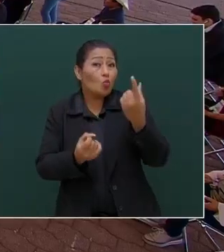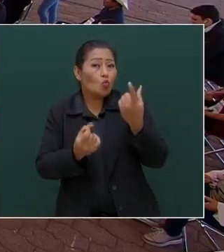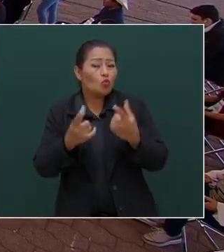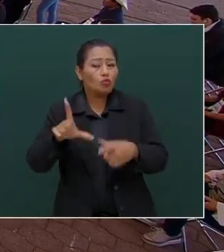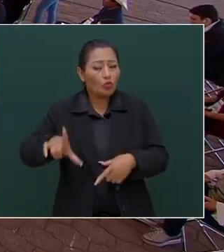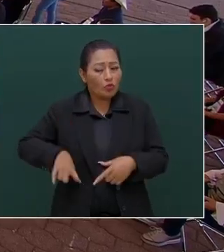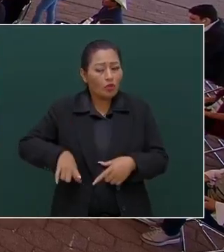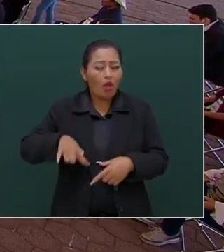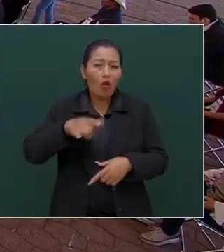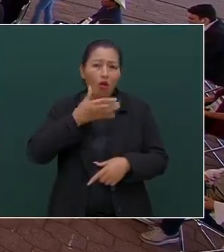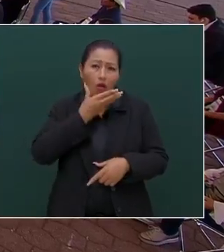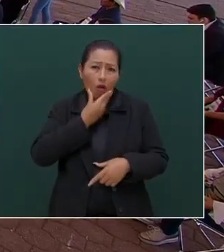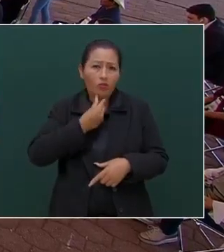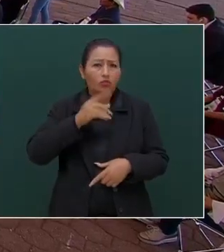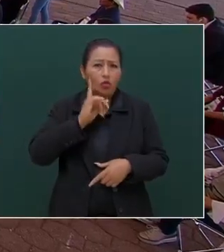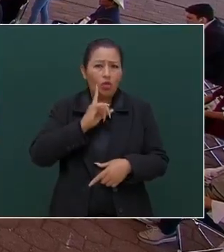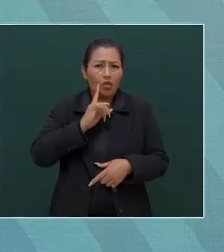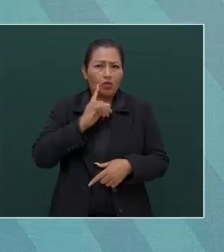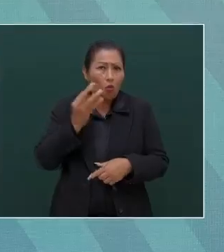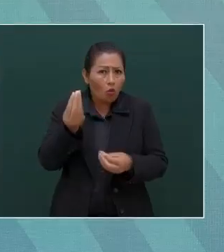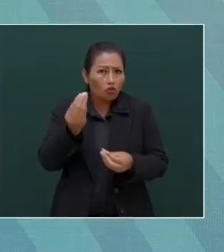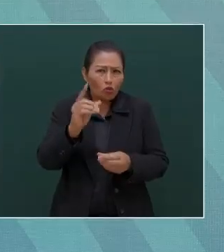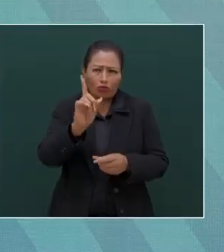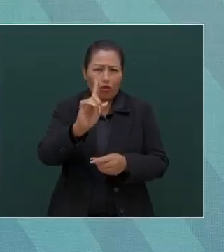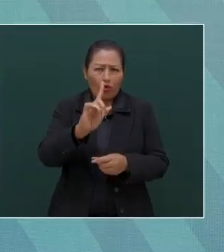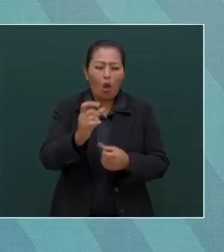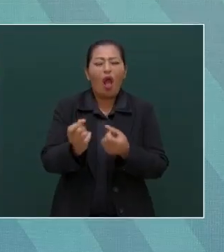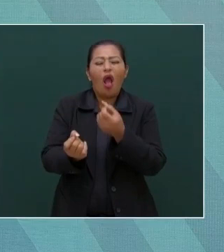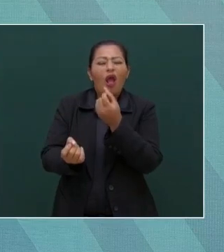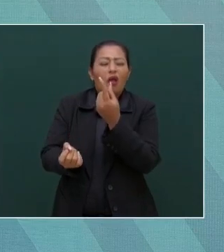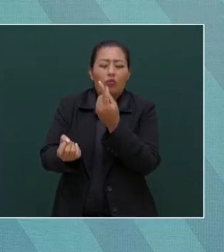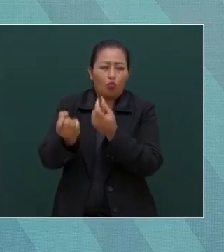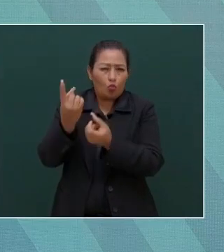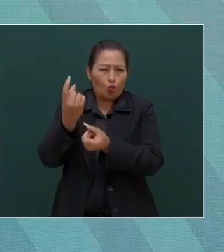gobernadores, no muchos,